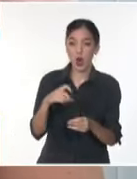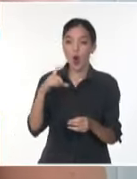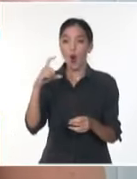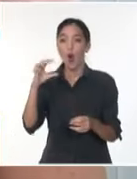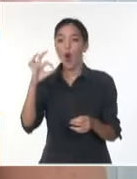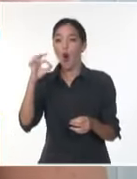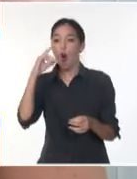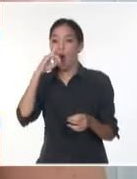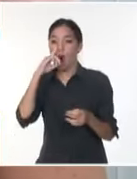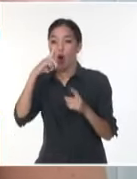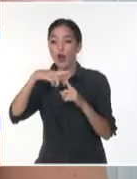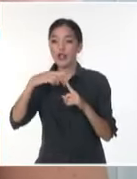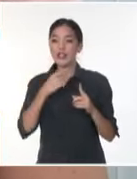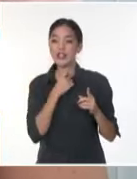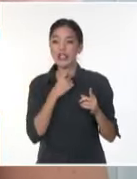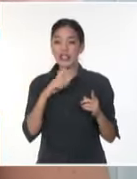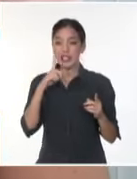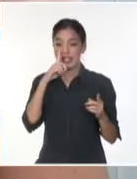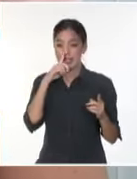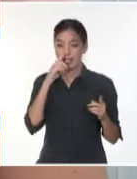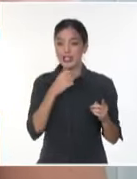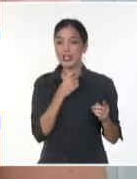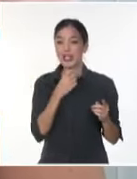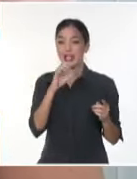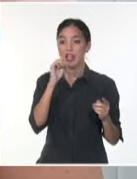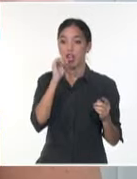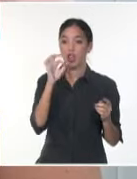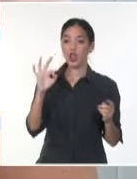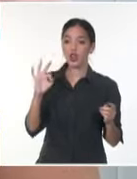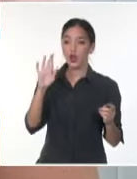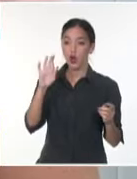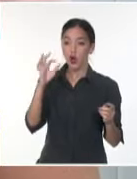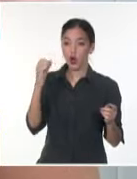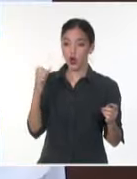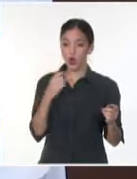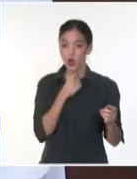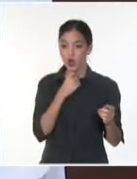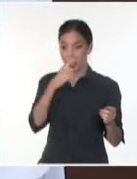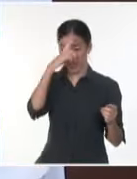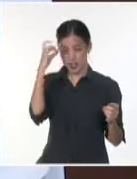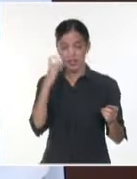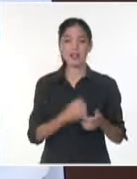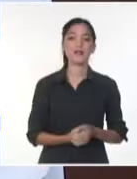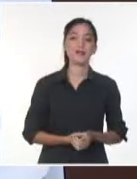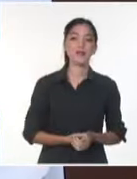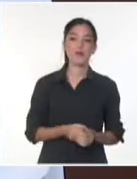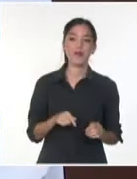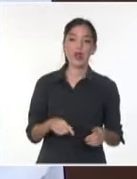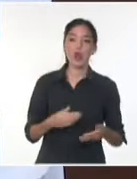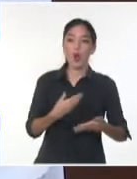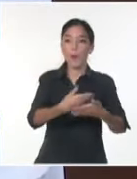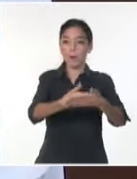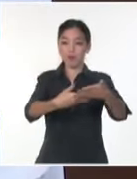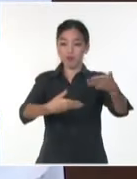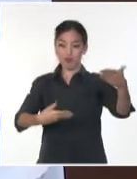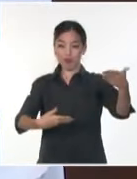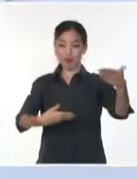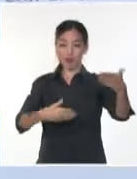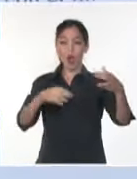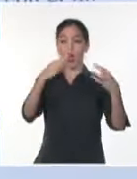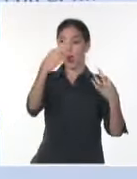la homologación que deben emitir diferentes entidades respecto a ese equipo los textos señalan